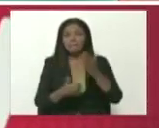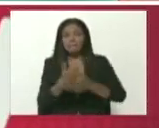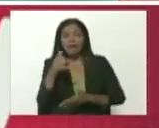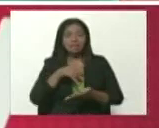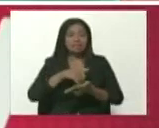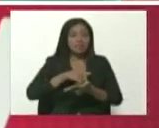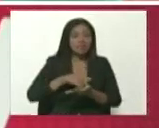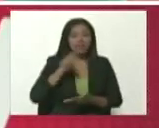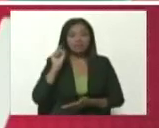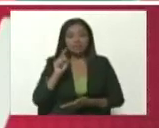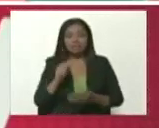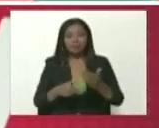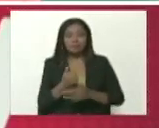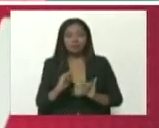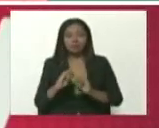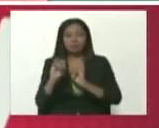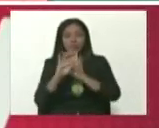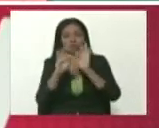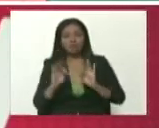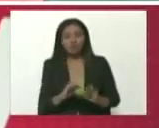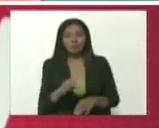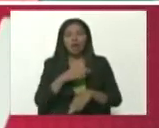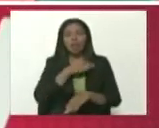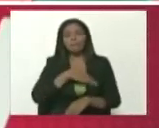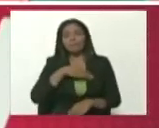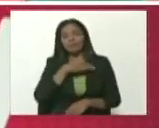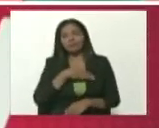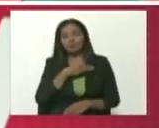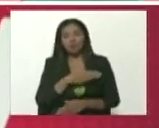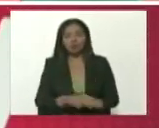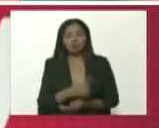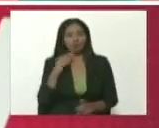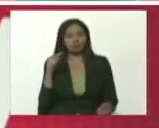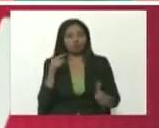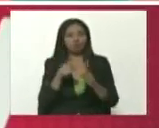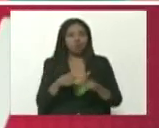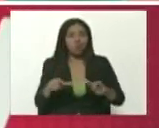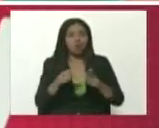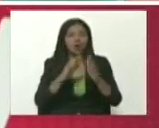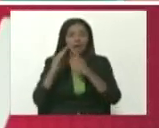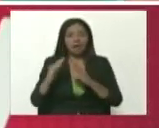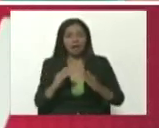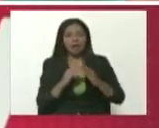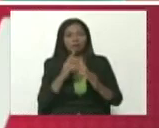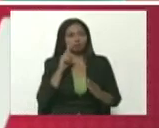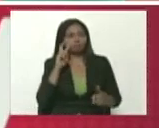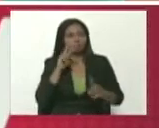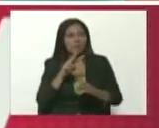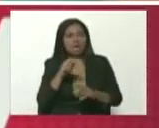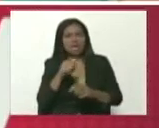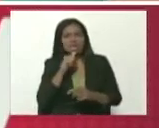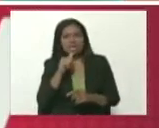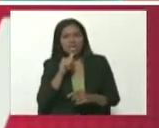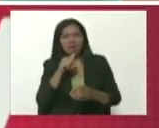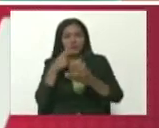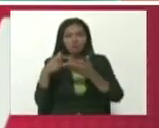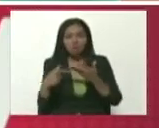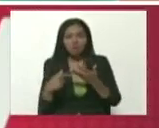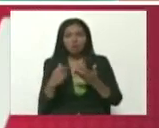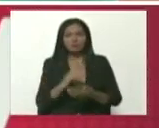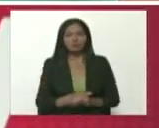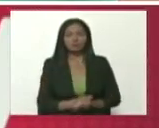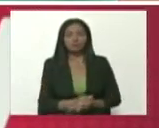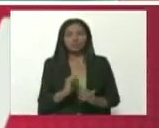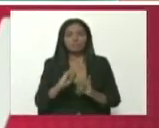que necesitan de usted, de sus misiones. Y estamos llegando a casa para detectar esos casos que